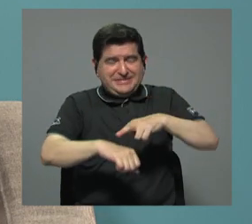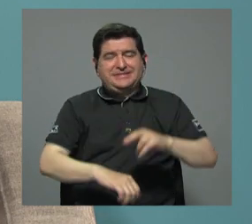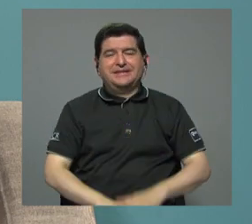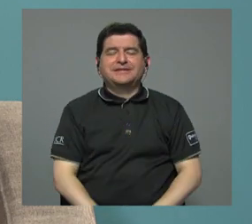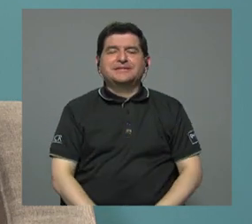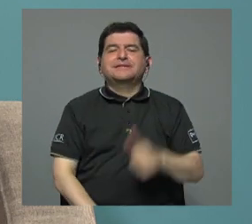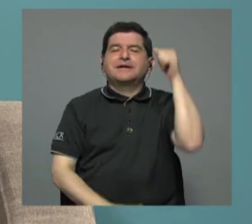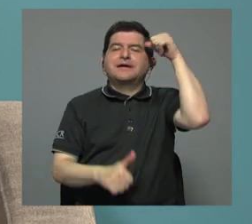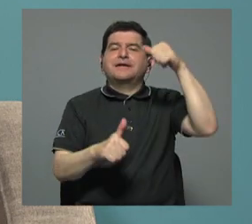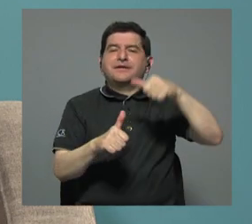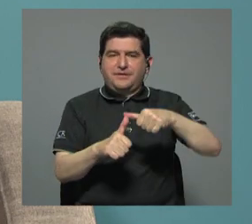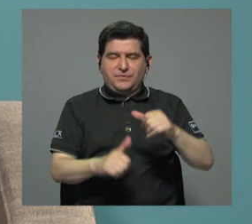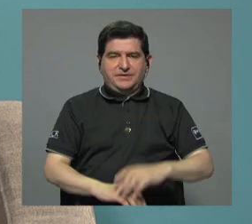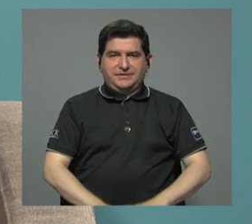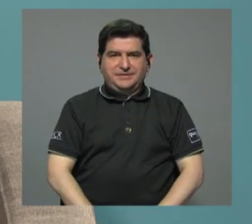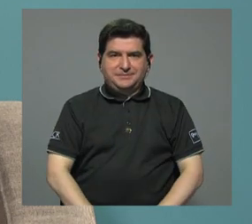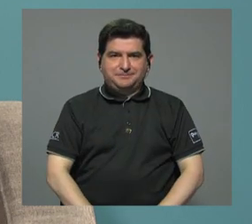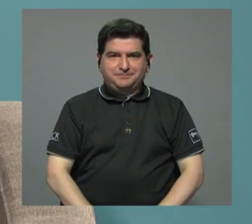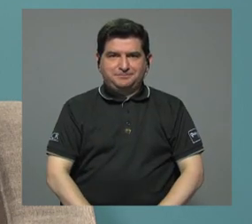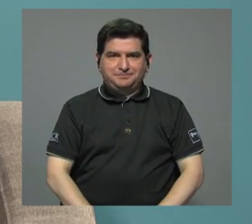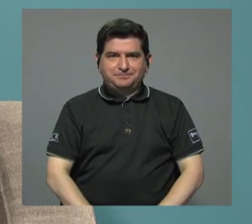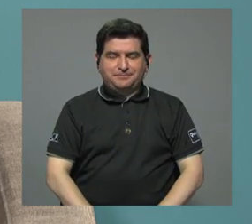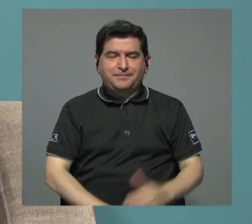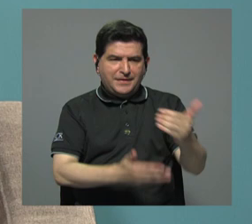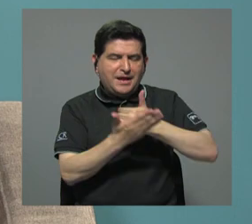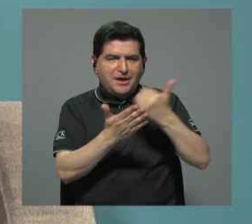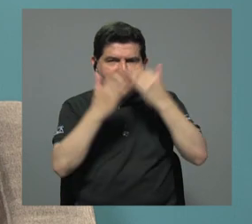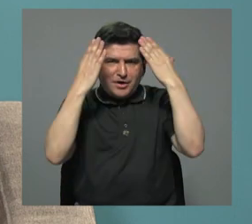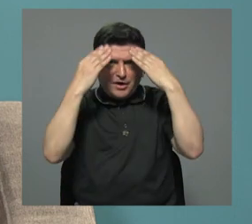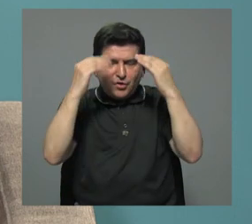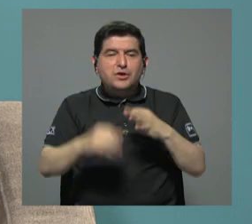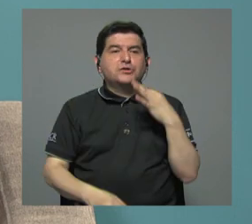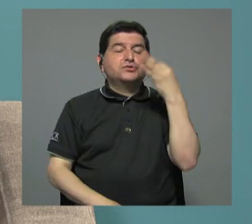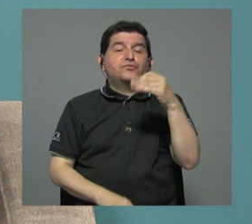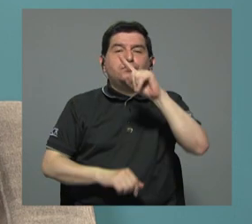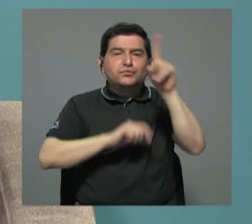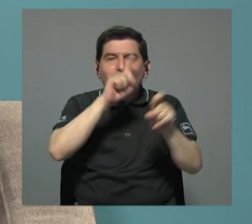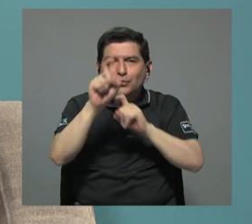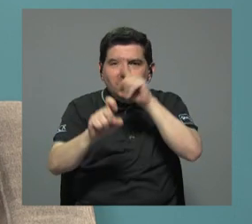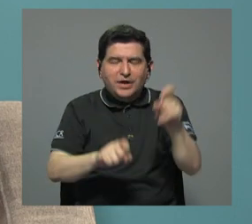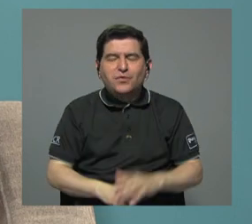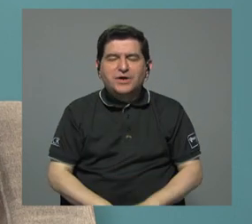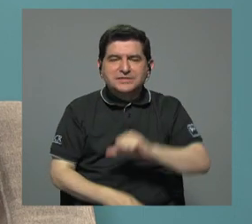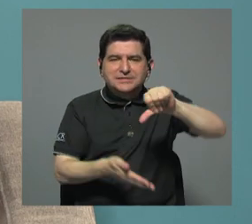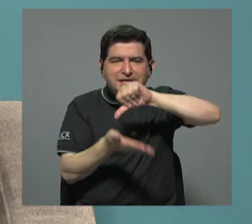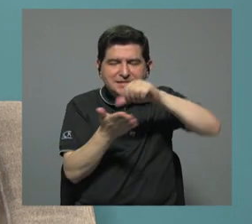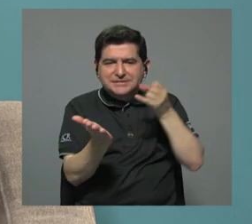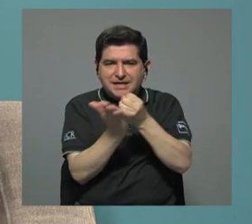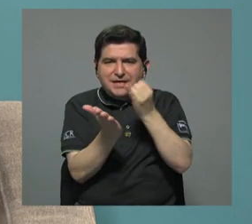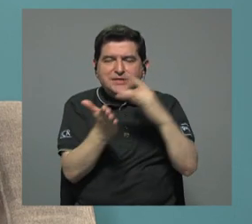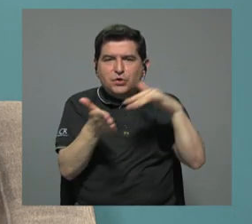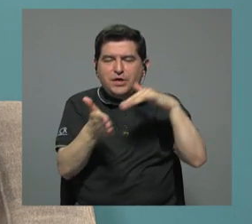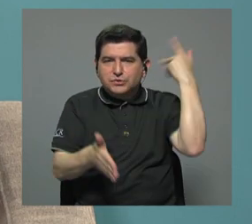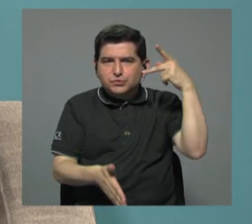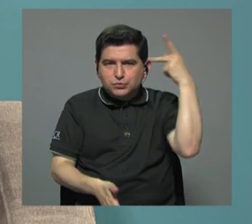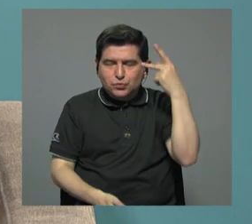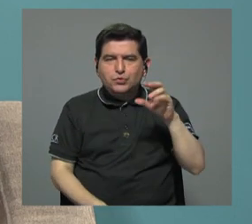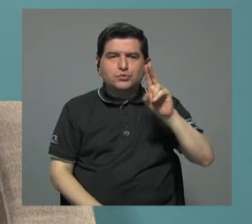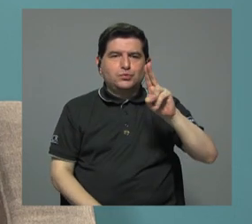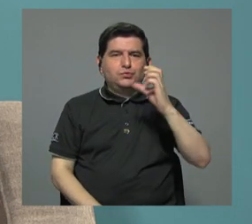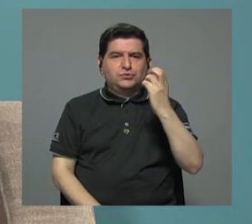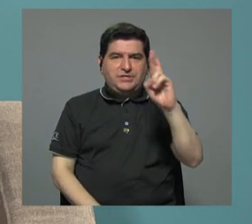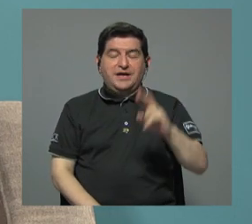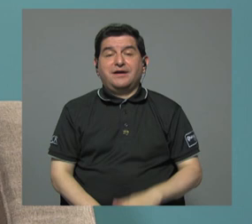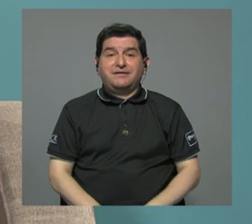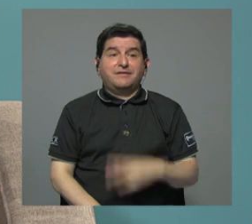recordarles que hay recolección de datos para la próxima encuesta del centro de investigación estudios políticos de la universidad de costa rica